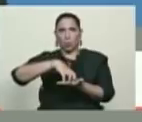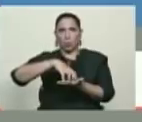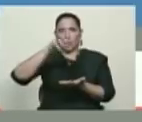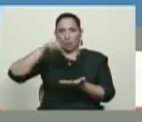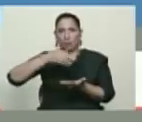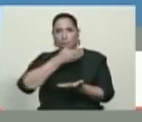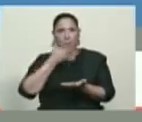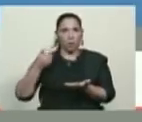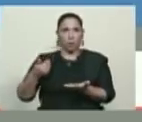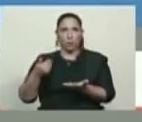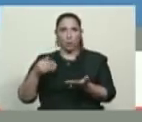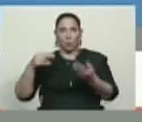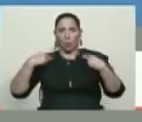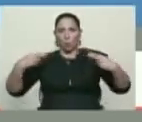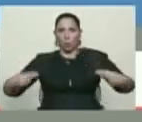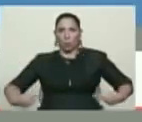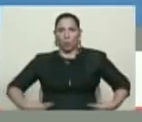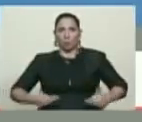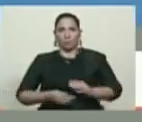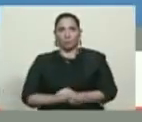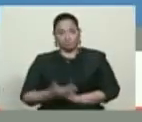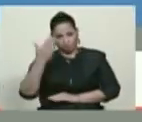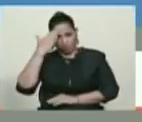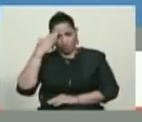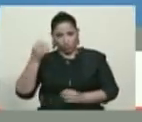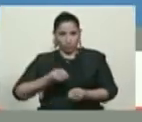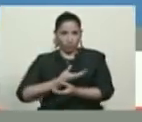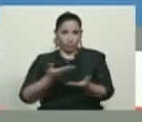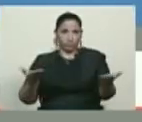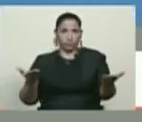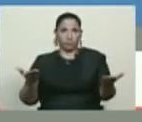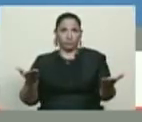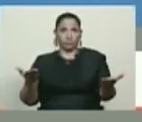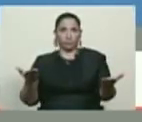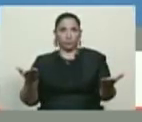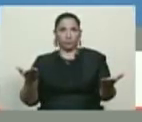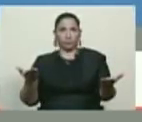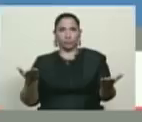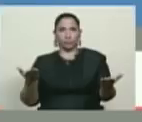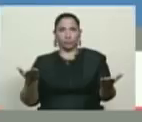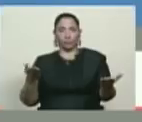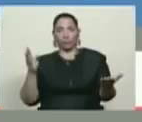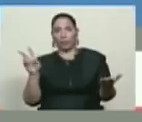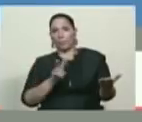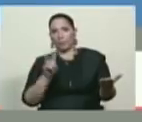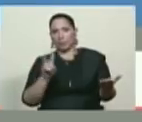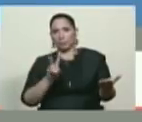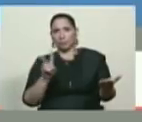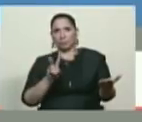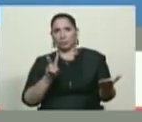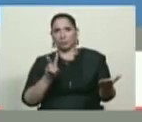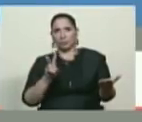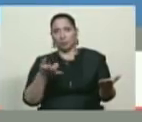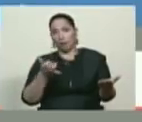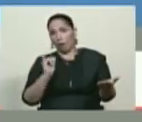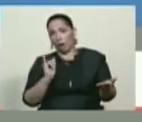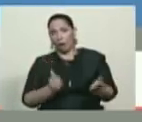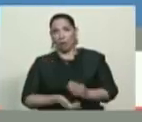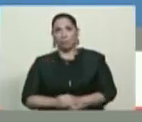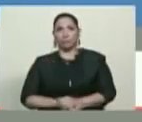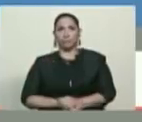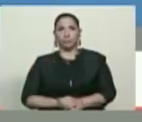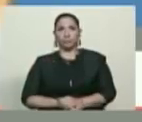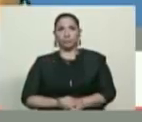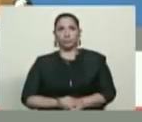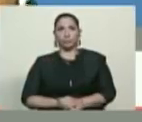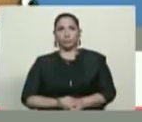una mejor humanidad. Saben ustedes que en Venezuela tenemos dos